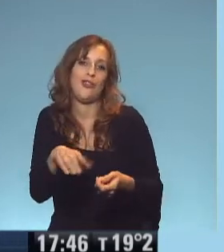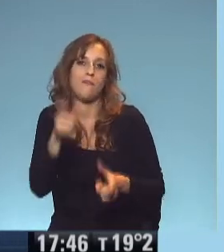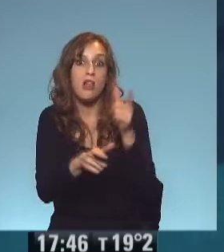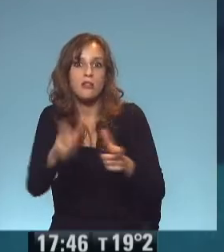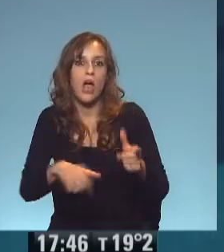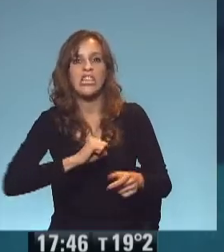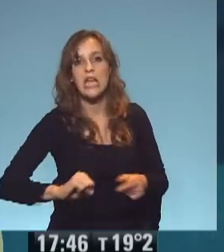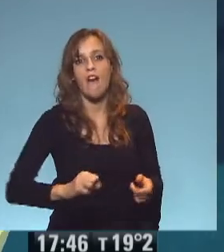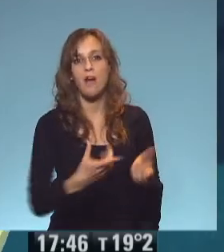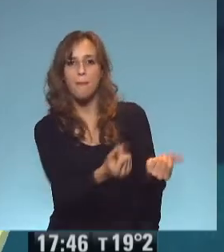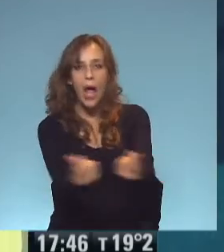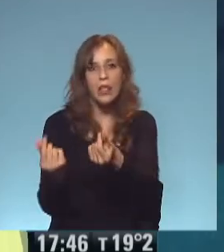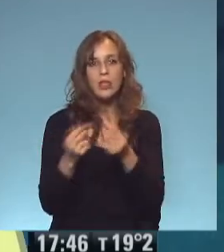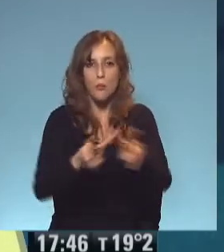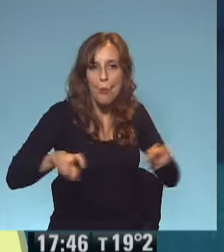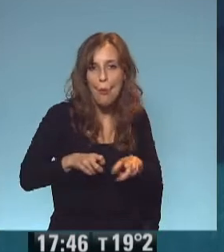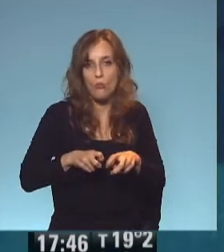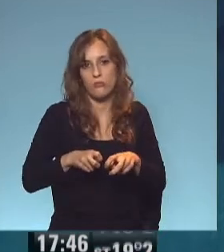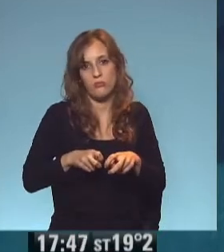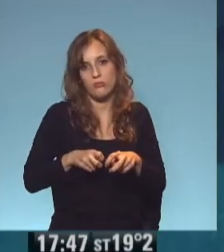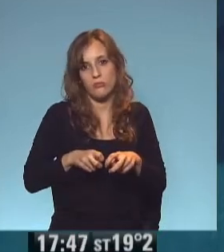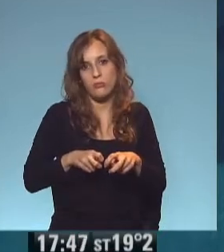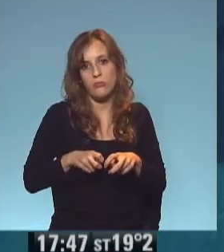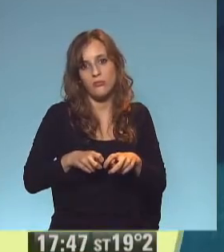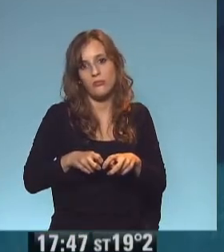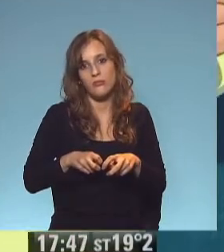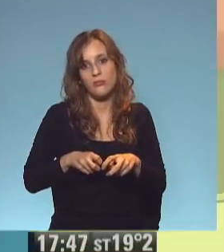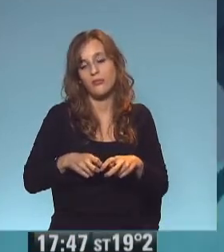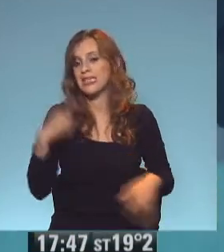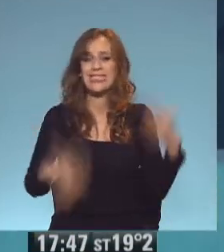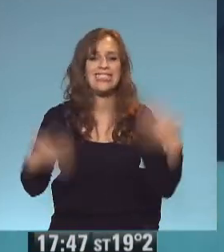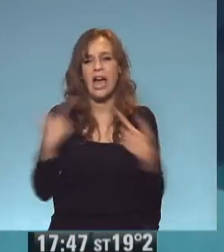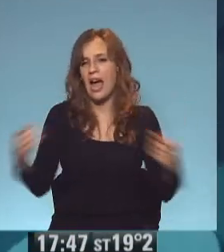gente. ¿Yo? ¿Lara?